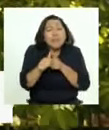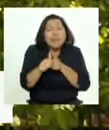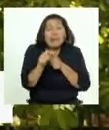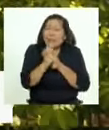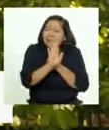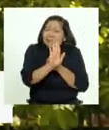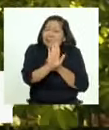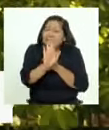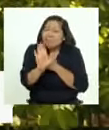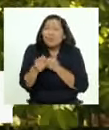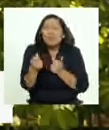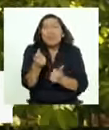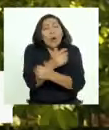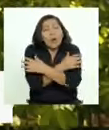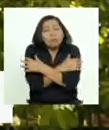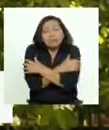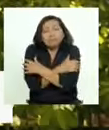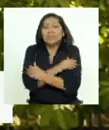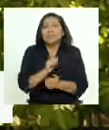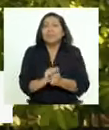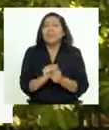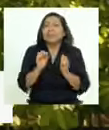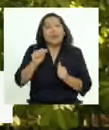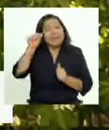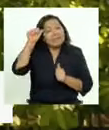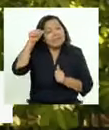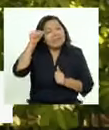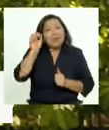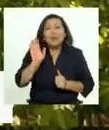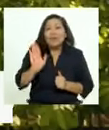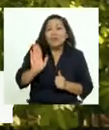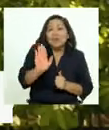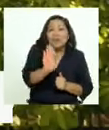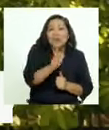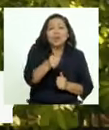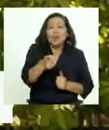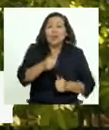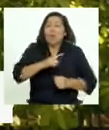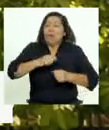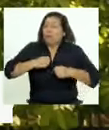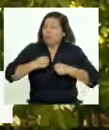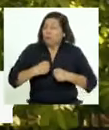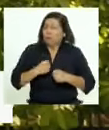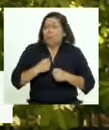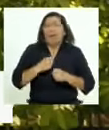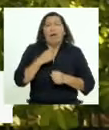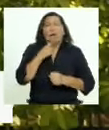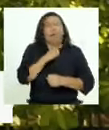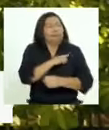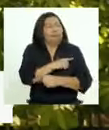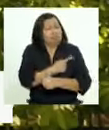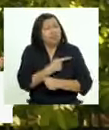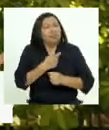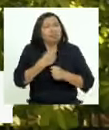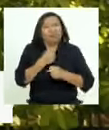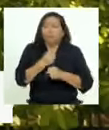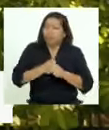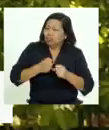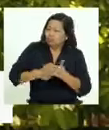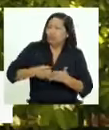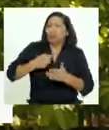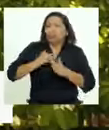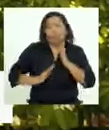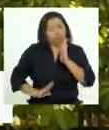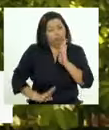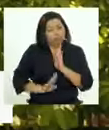que en ese abrazo vaya el reconocimiento por tu coraje por tu fuerza por tu entrega para